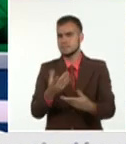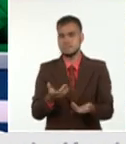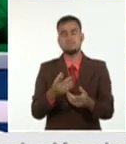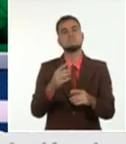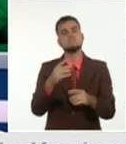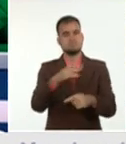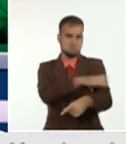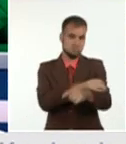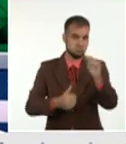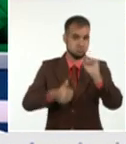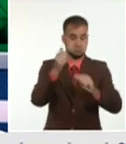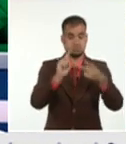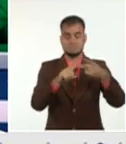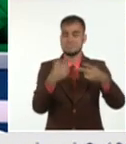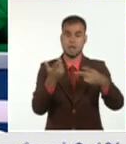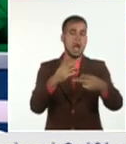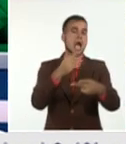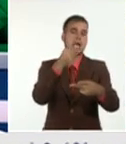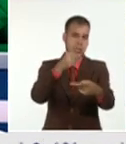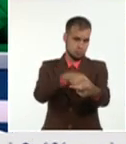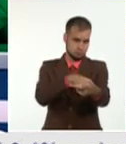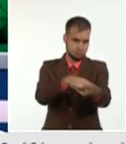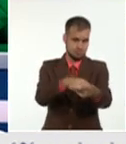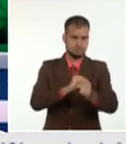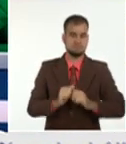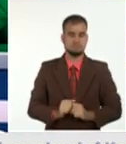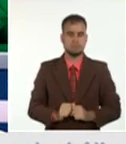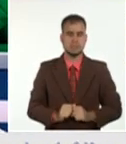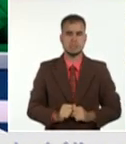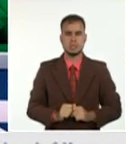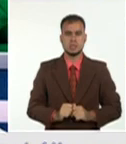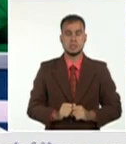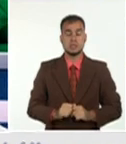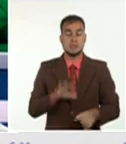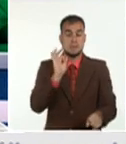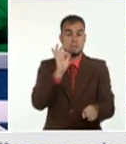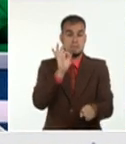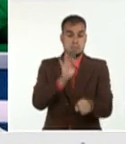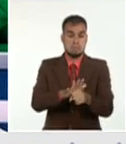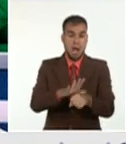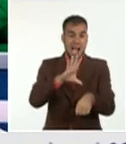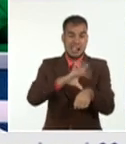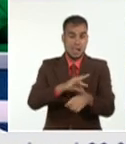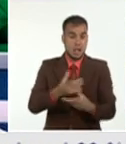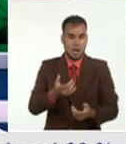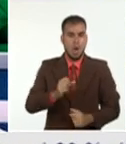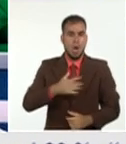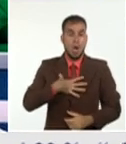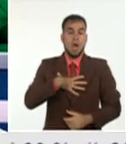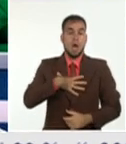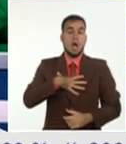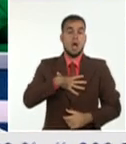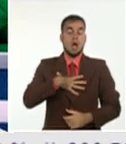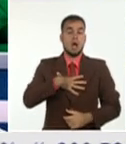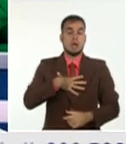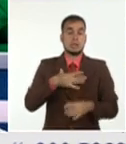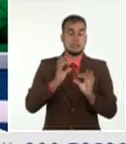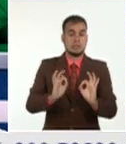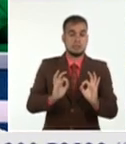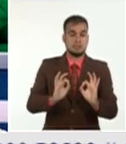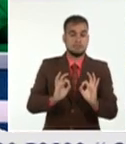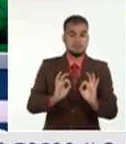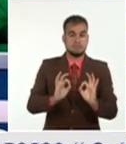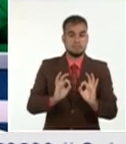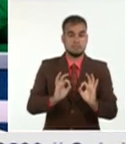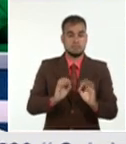mellitus, que inicialmente presentó falta de aire y de saturación, es un término médico que se utiliza